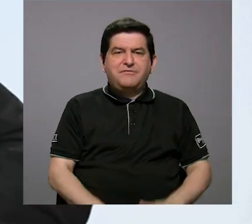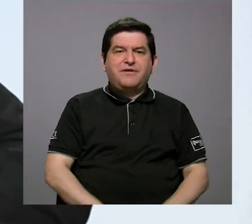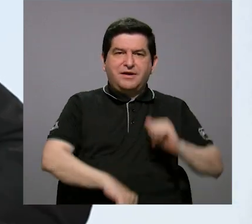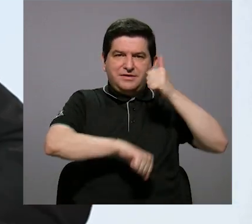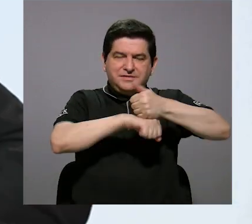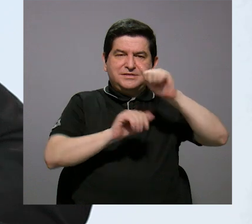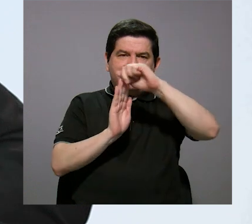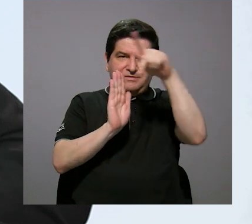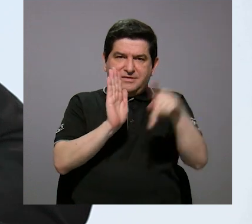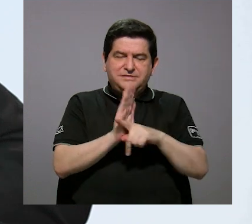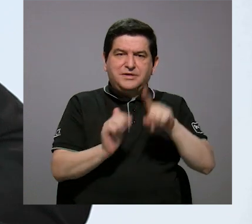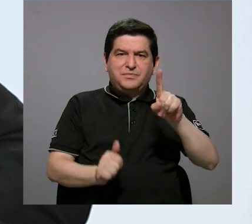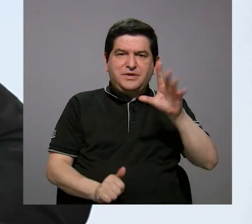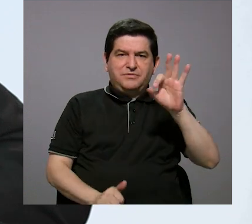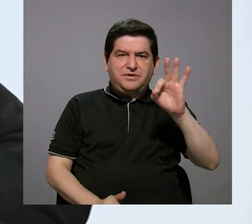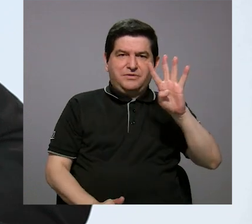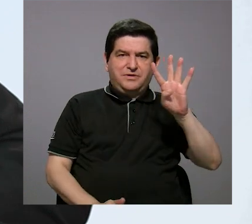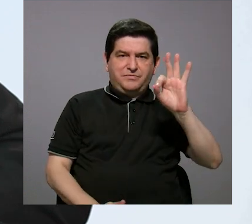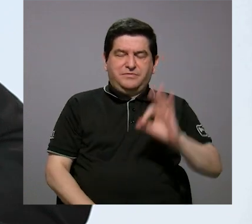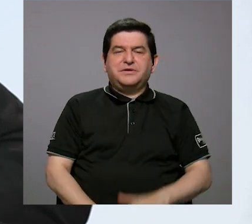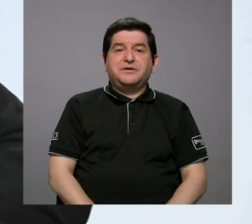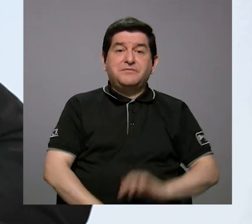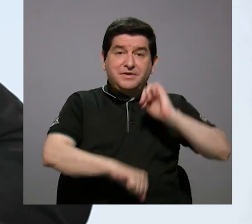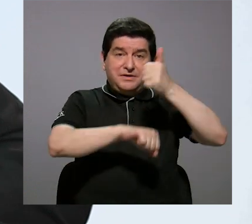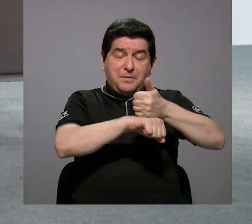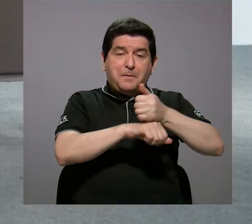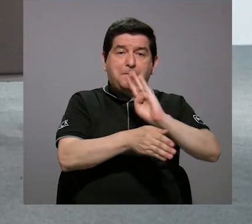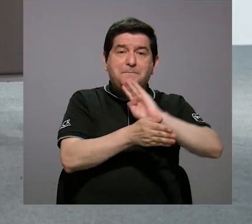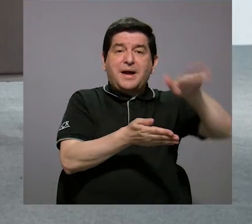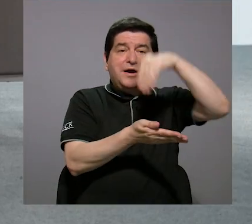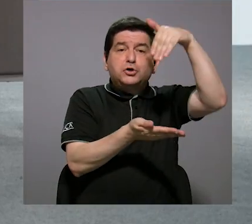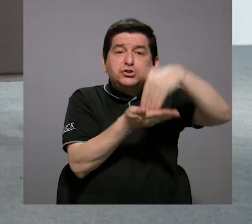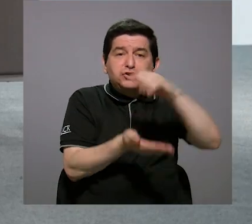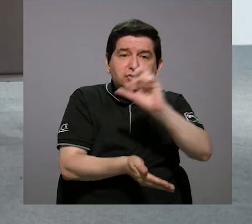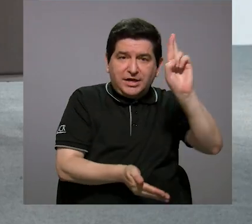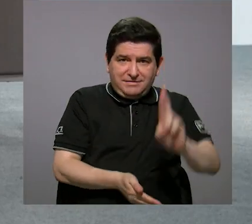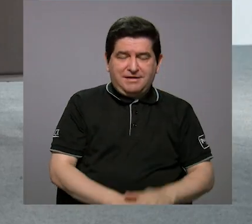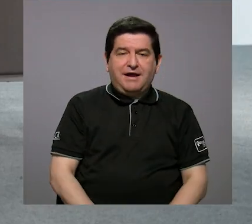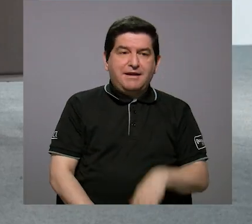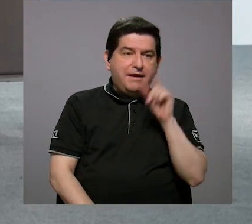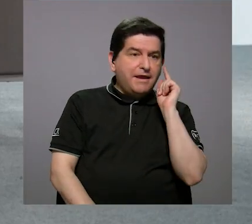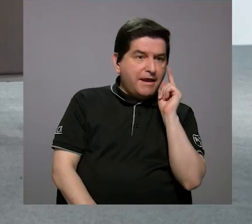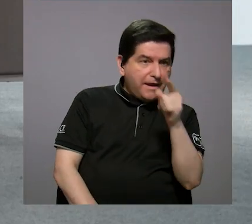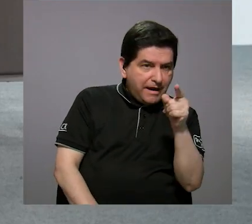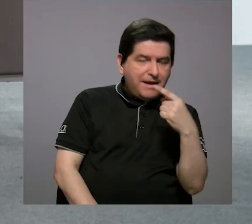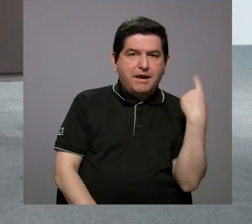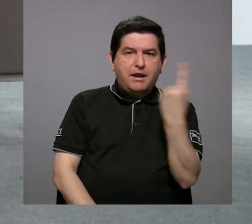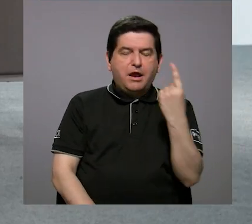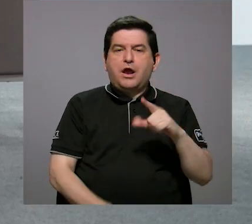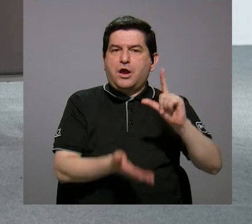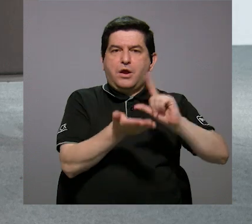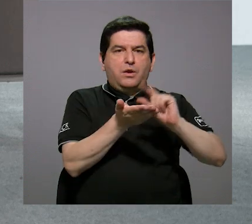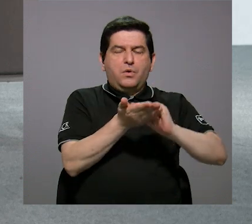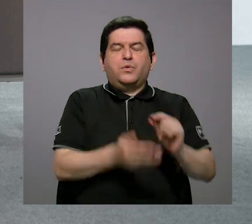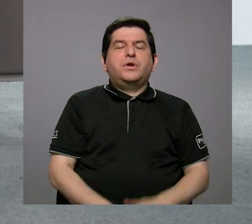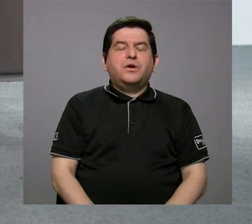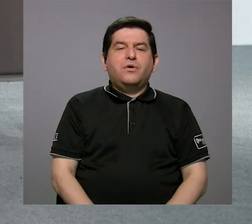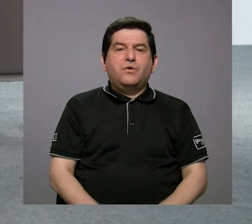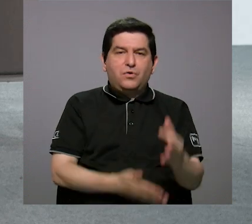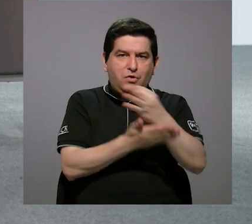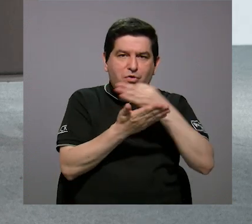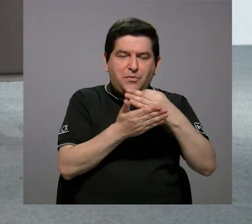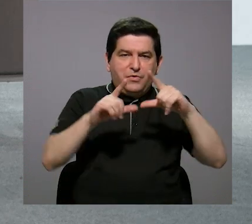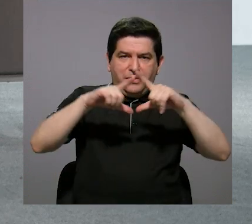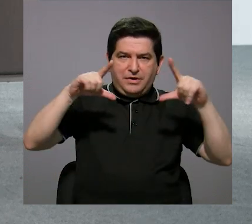de 1949, pues se crea el Banco Central, y el Banco Central se convierte en el único emisor de moneda en Costa